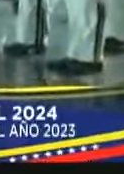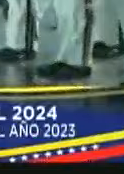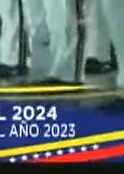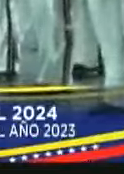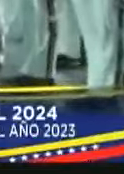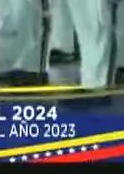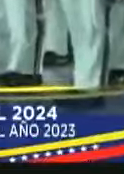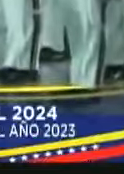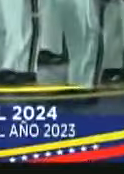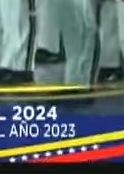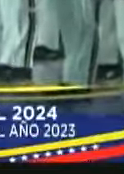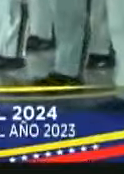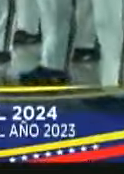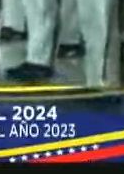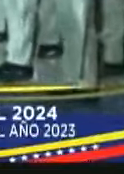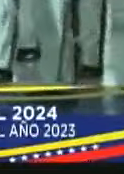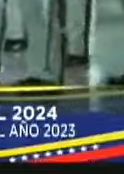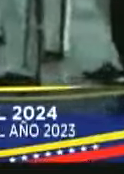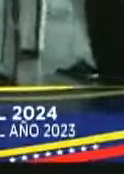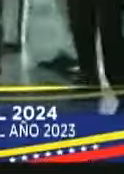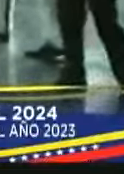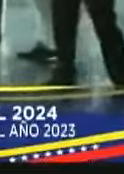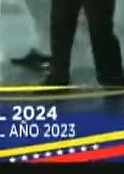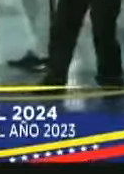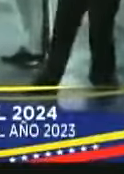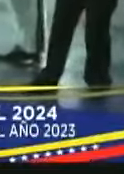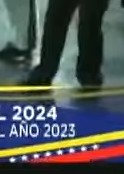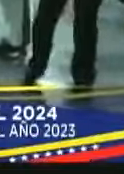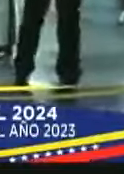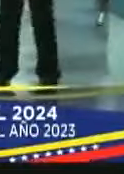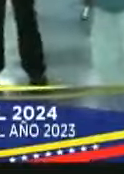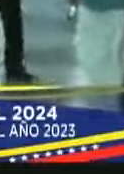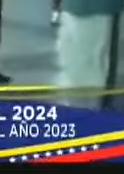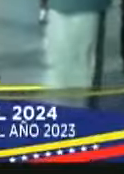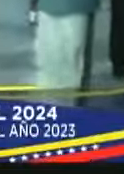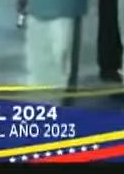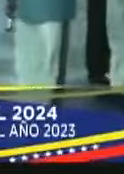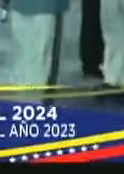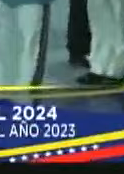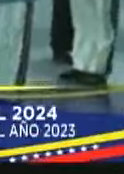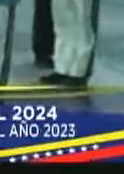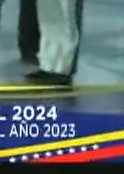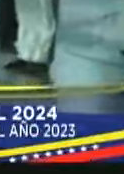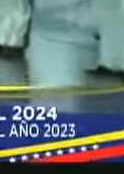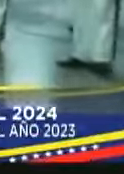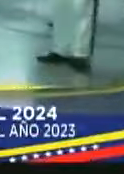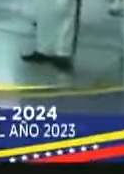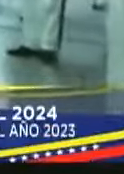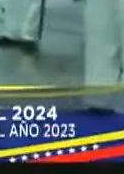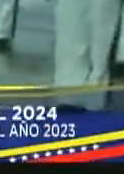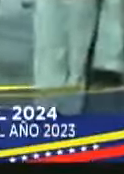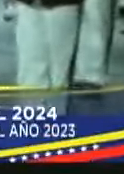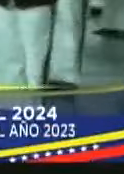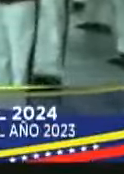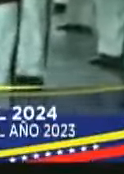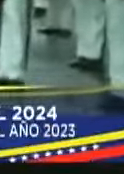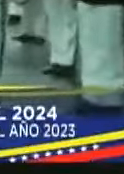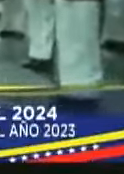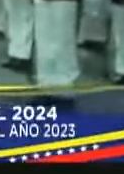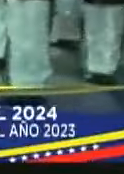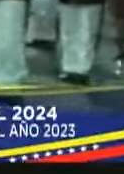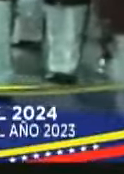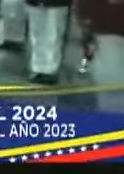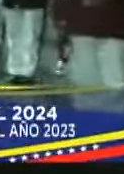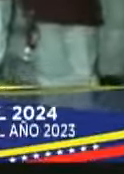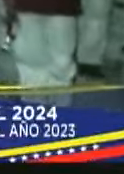presidencia del máximo ente, estará la presentación del informe anual en el que sintetiza las actividades